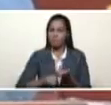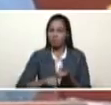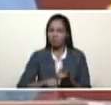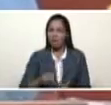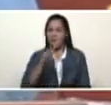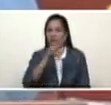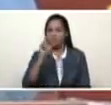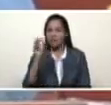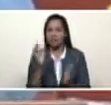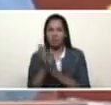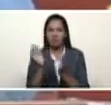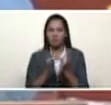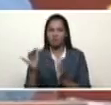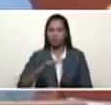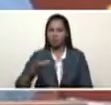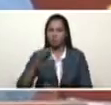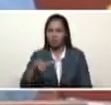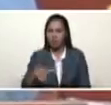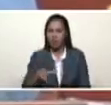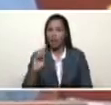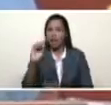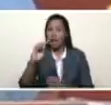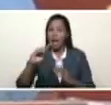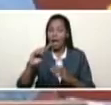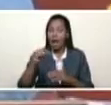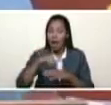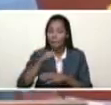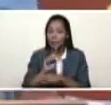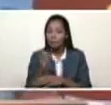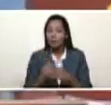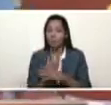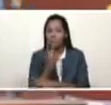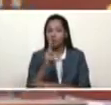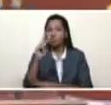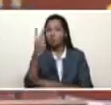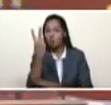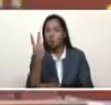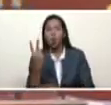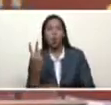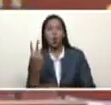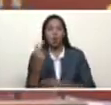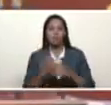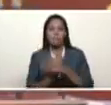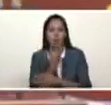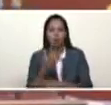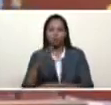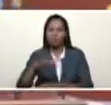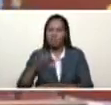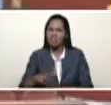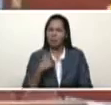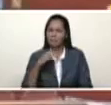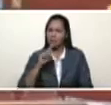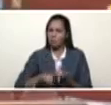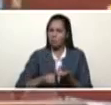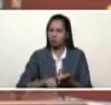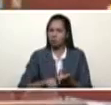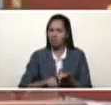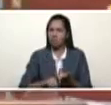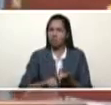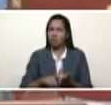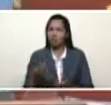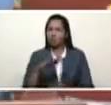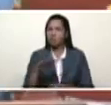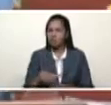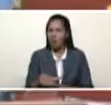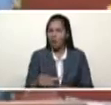de abril, el 1 de mayo y el 2 de mayo. ¿Dónde estaba Silia? Ten la seguridad que no estaba en